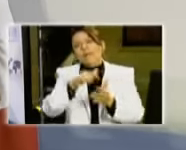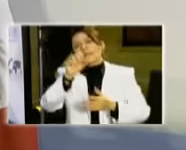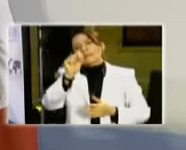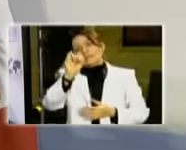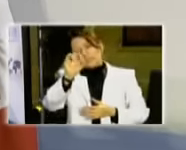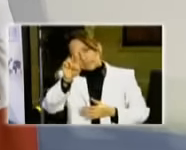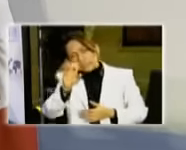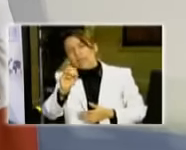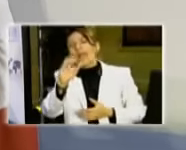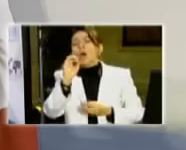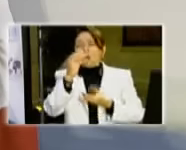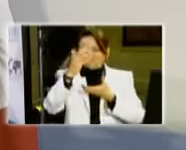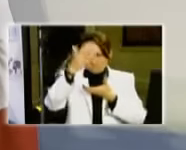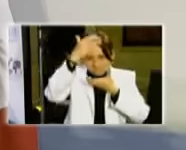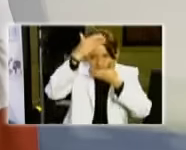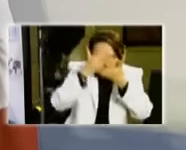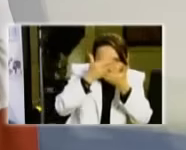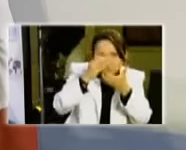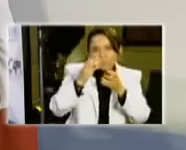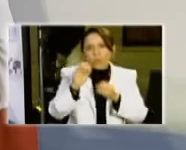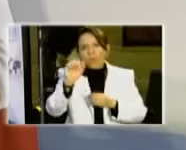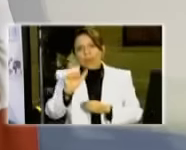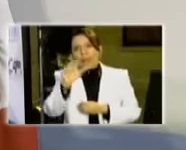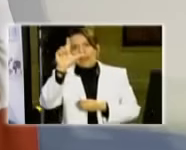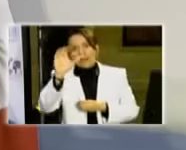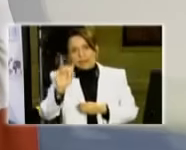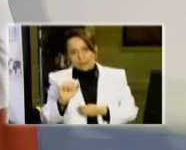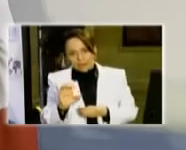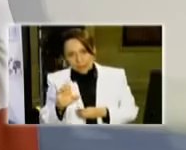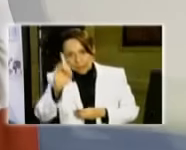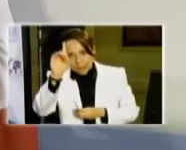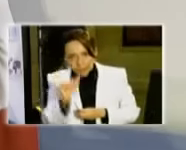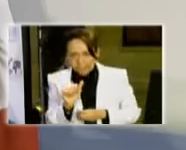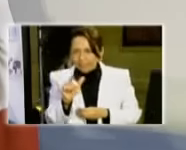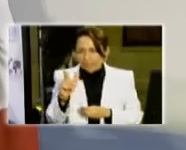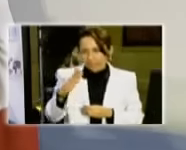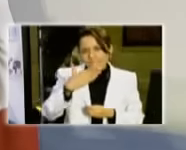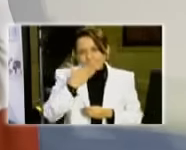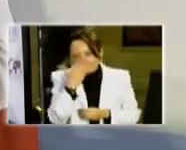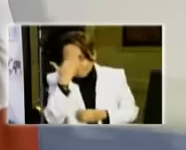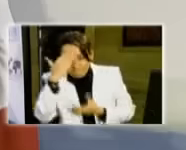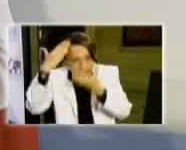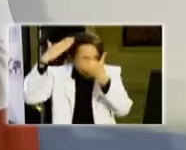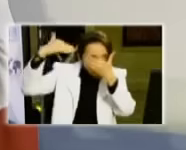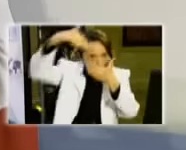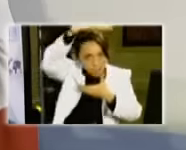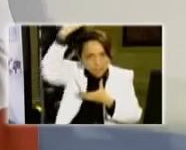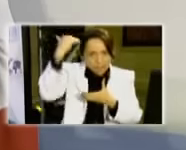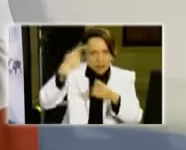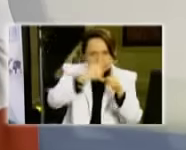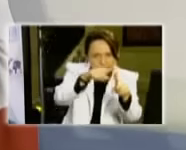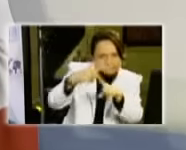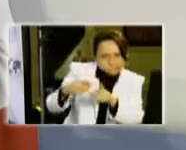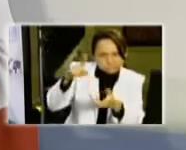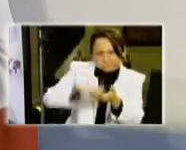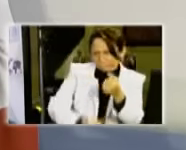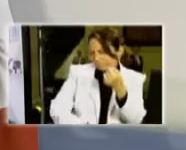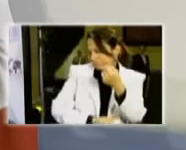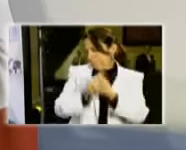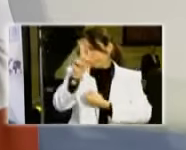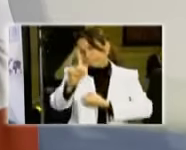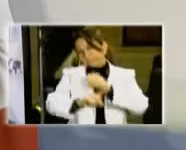y Afganistán, Al-Qaeda en la península árabe y Boko Haram en Nigeria le confieren a